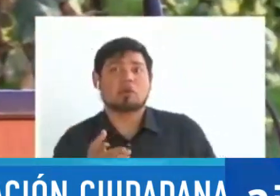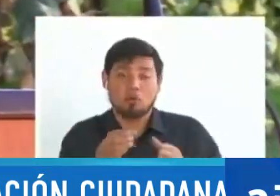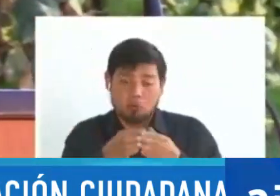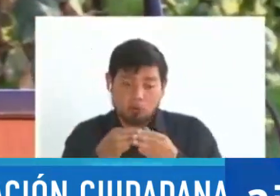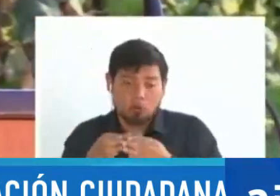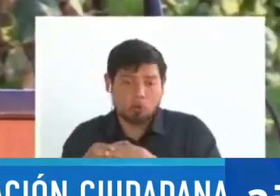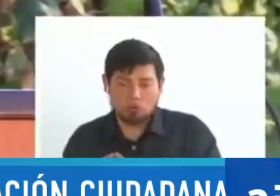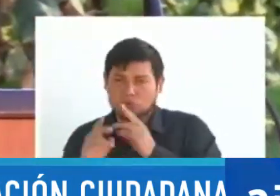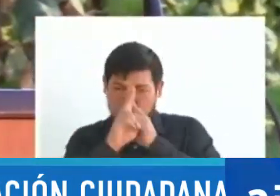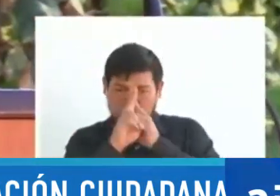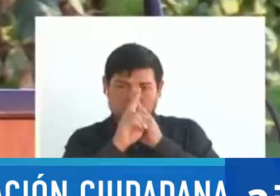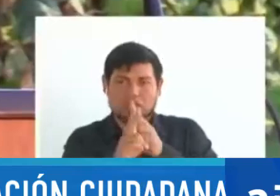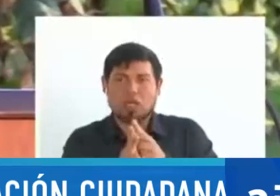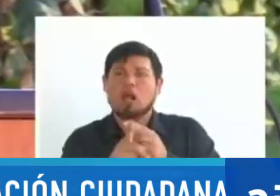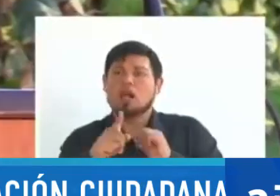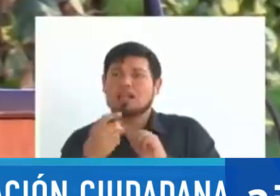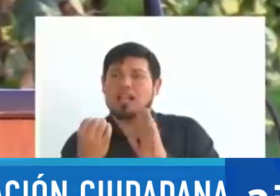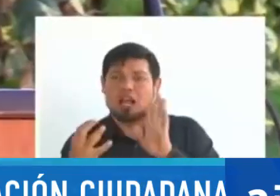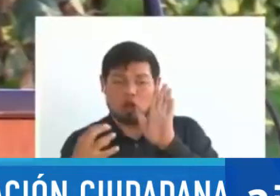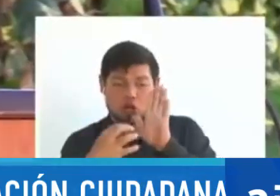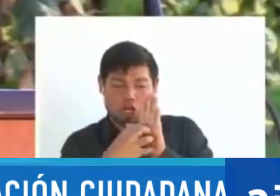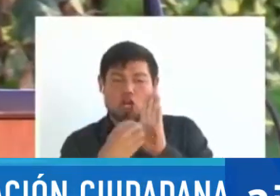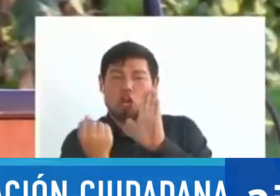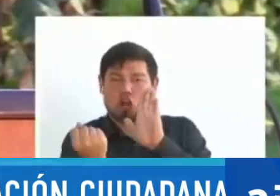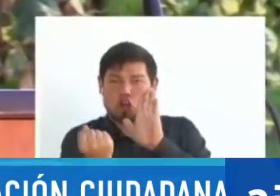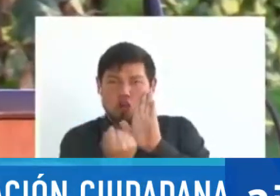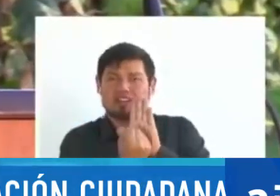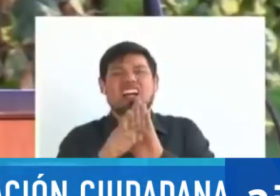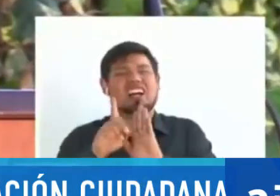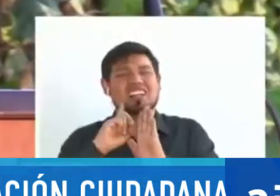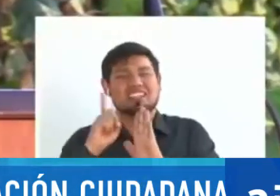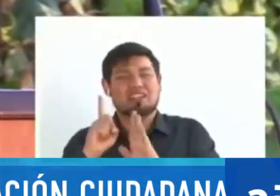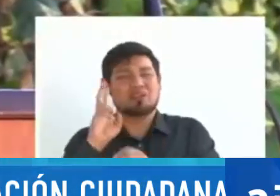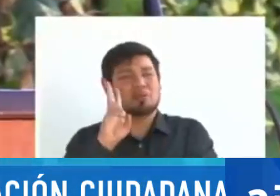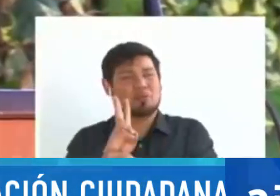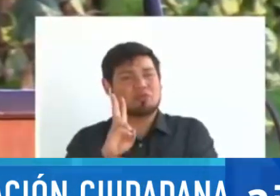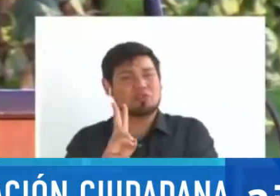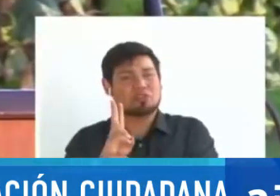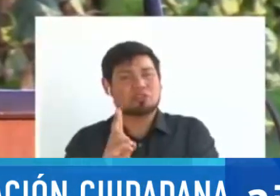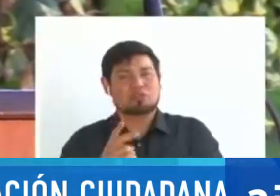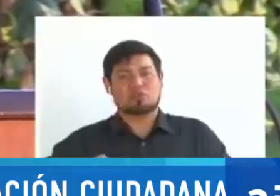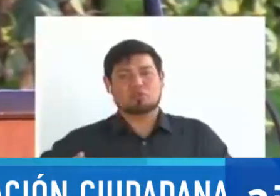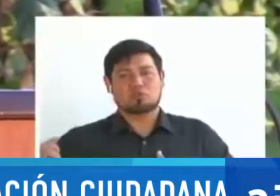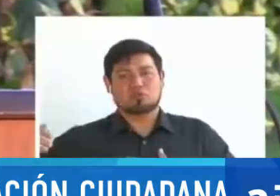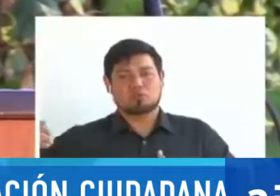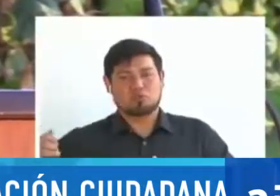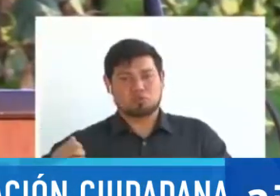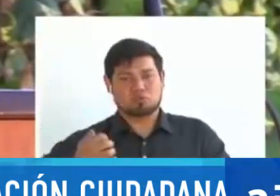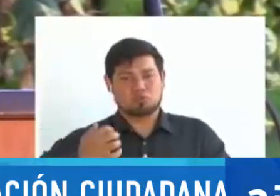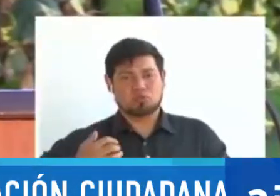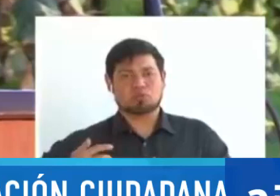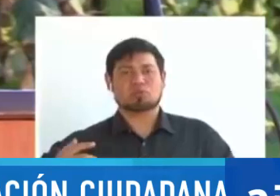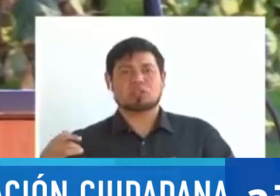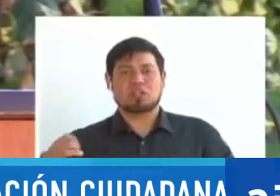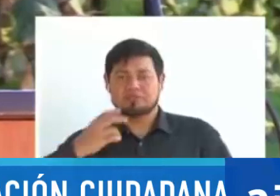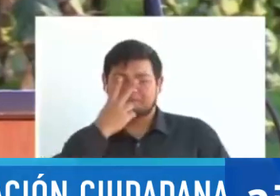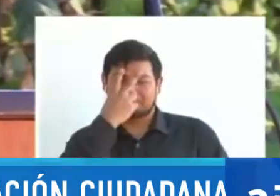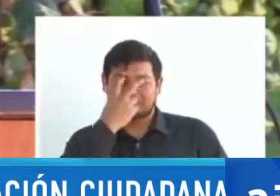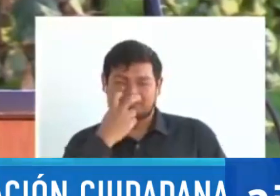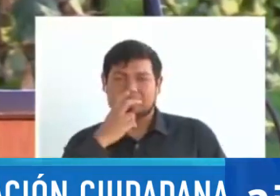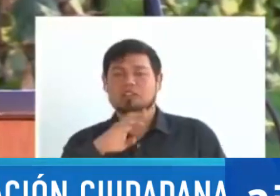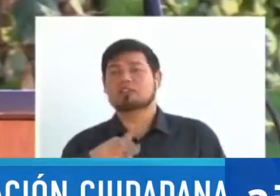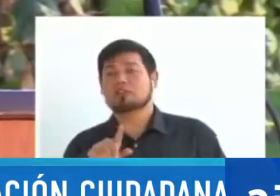participantes, con un reconocimiento a la huella valdiviana en ese entonces, a Raúl Mautz, que además nos partió unos